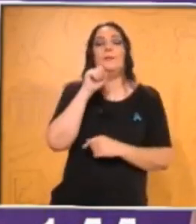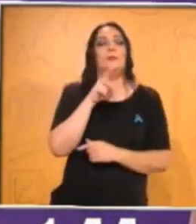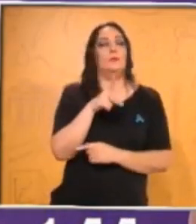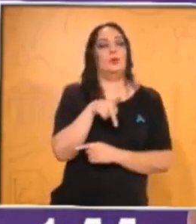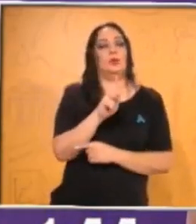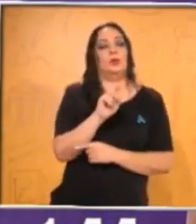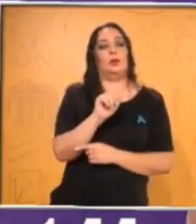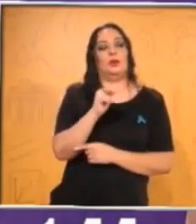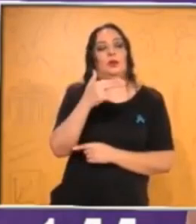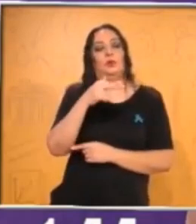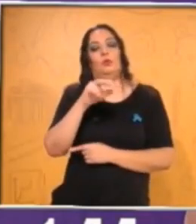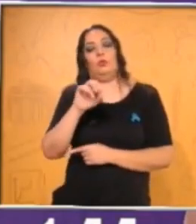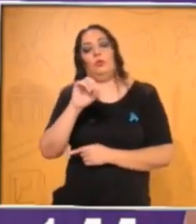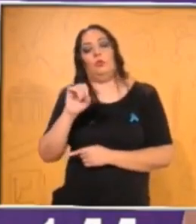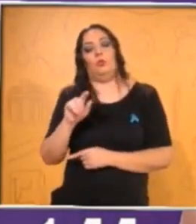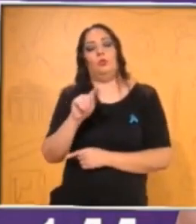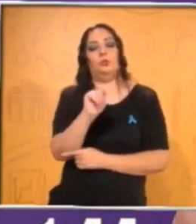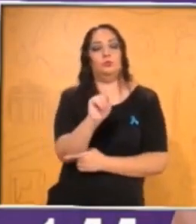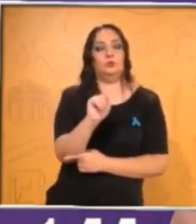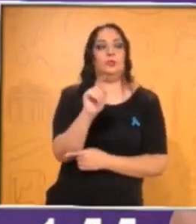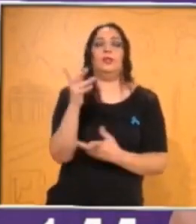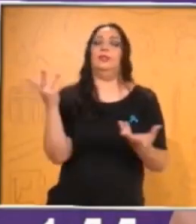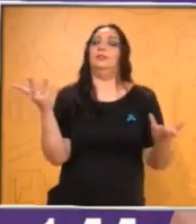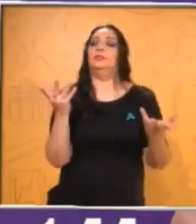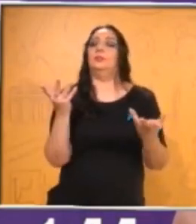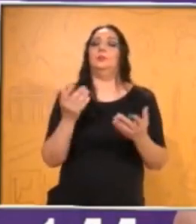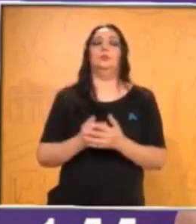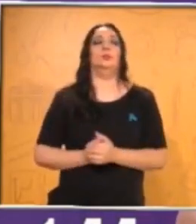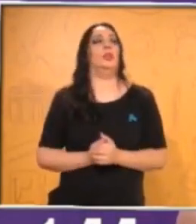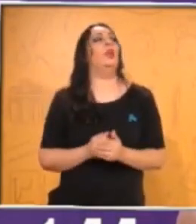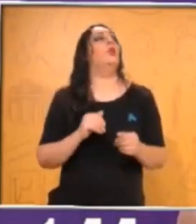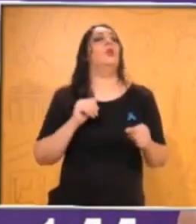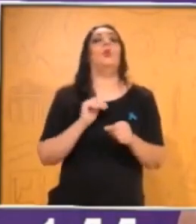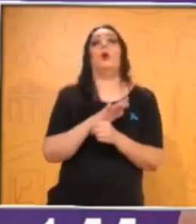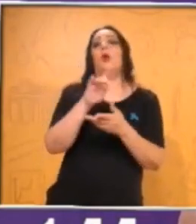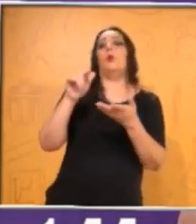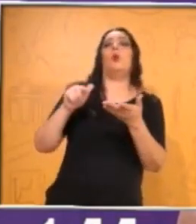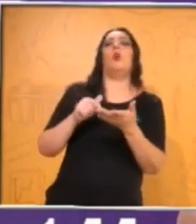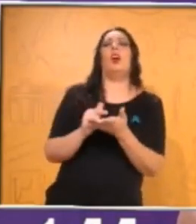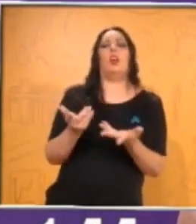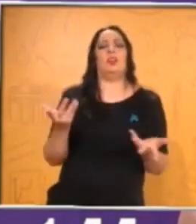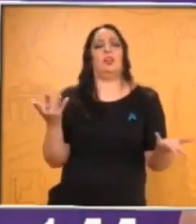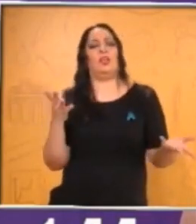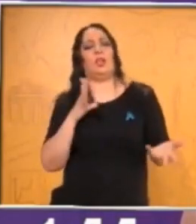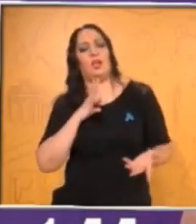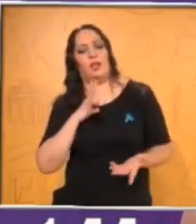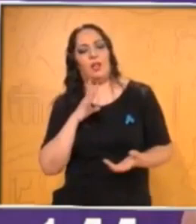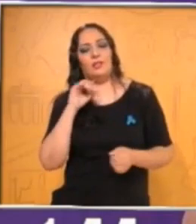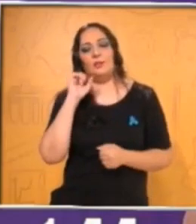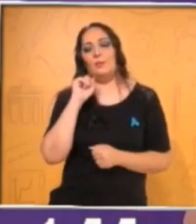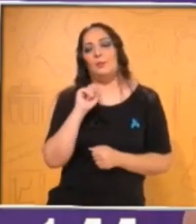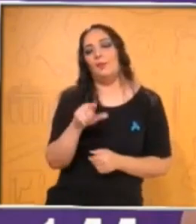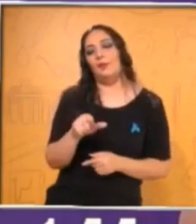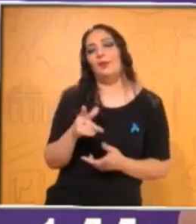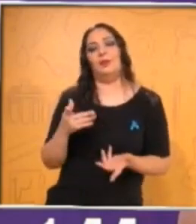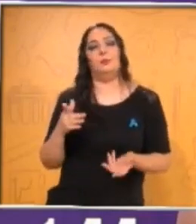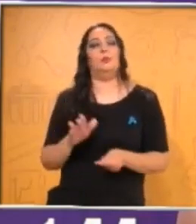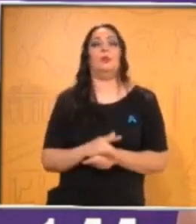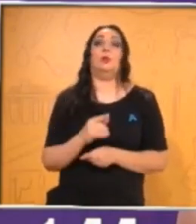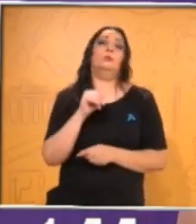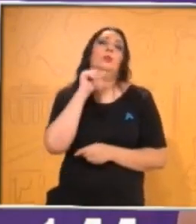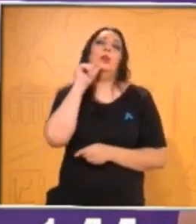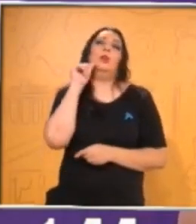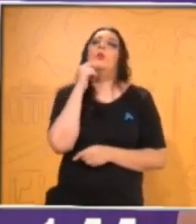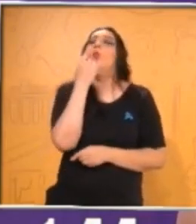la interacción en vivo del cuestionario, el Kahoot que realizamos. ¿En qué lugar quedaste? También lo proyectamos, ¿en qué lugar quedaste también? Porque ahí nada más uno